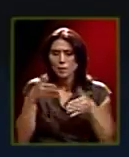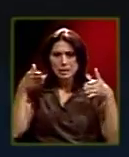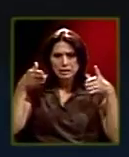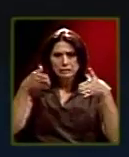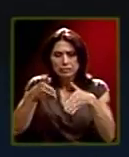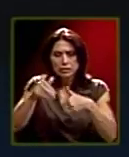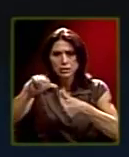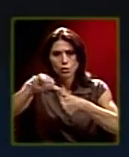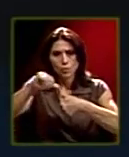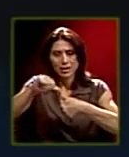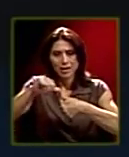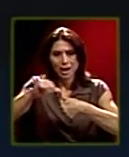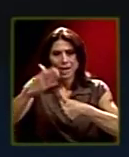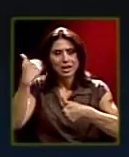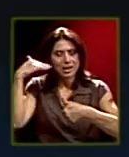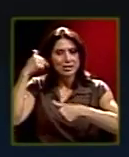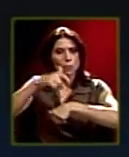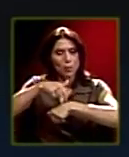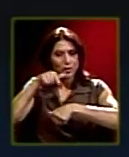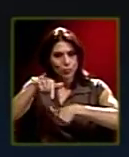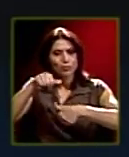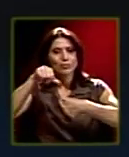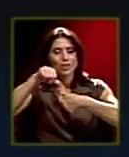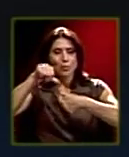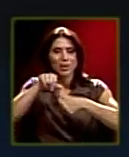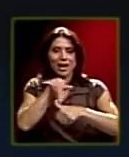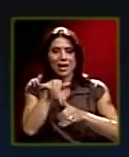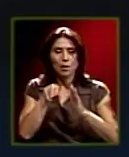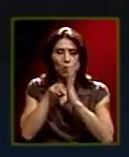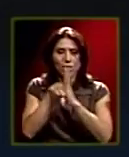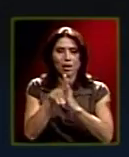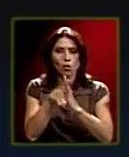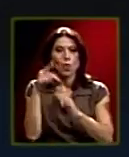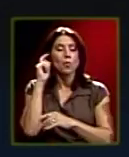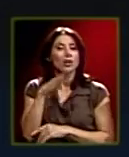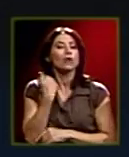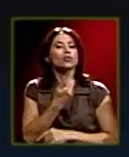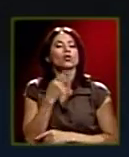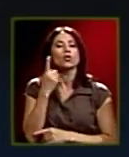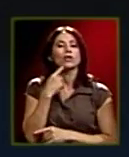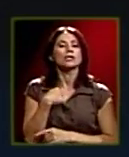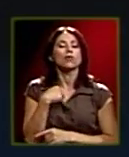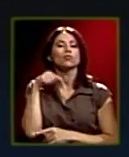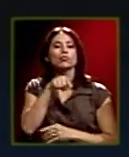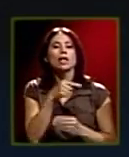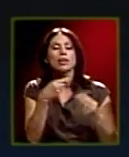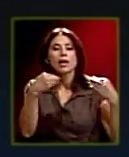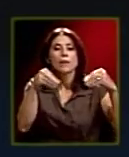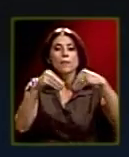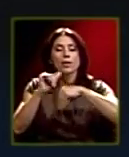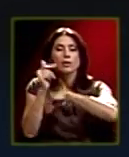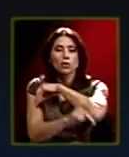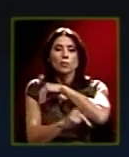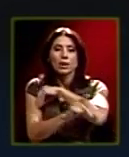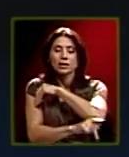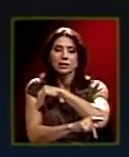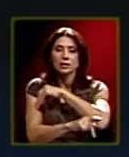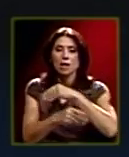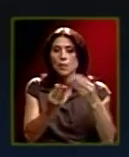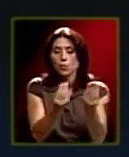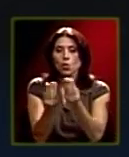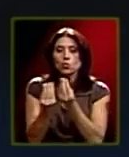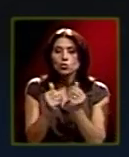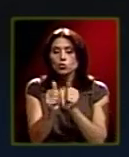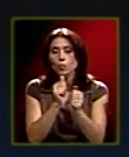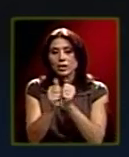que teníamos en ese momento, porque lo que nos decían era exporte productos que en el costo sea competitivo, materias primas, un poco